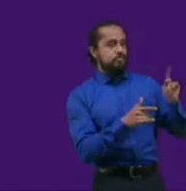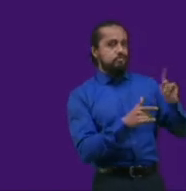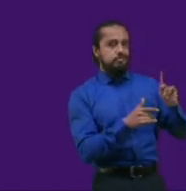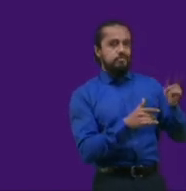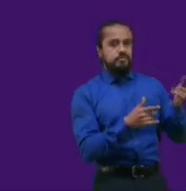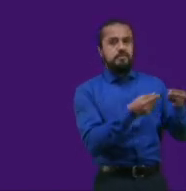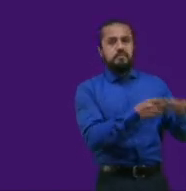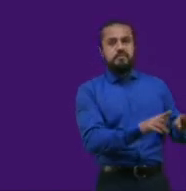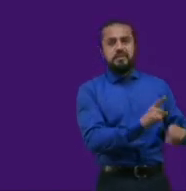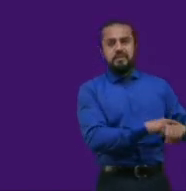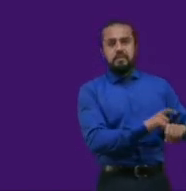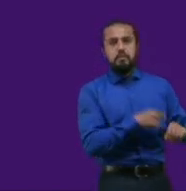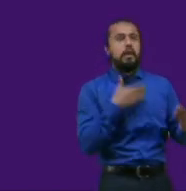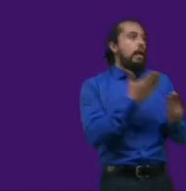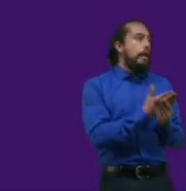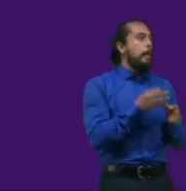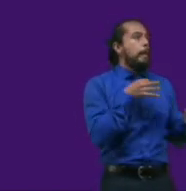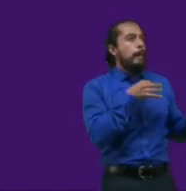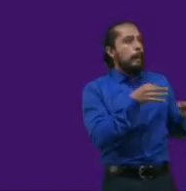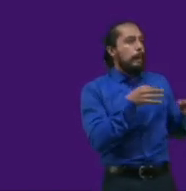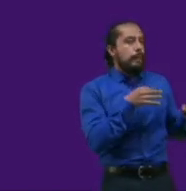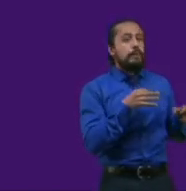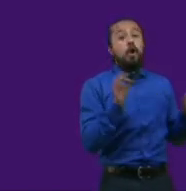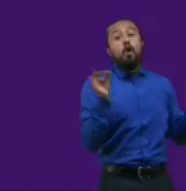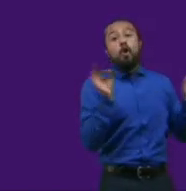el tiempo. Lo otro es,